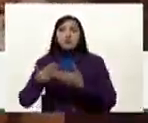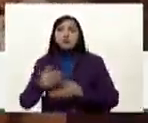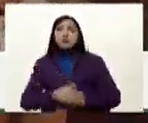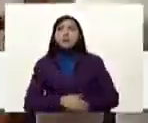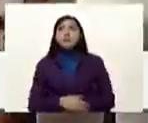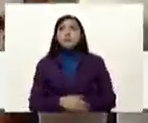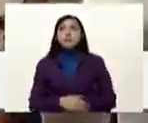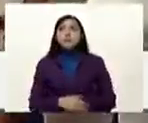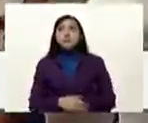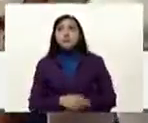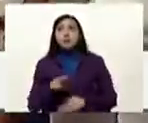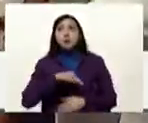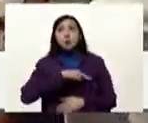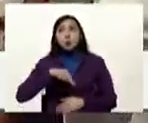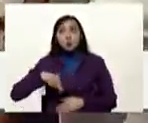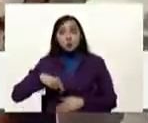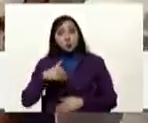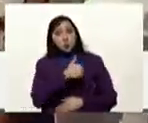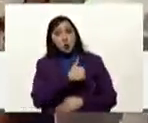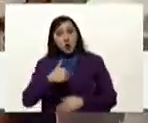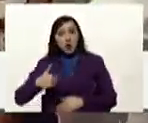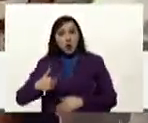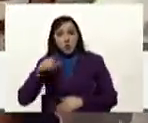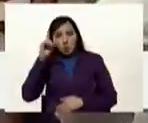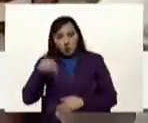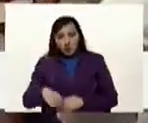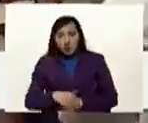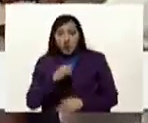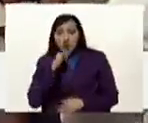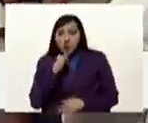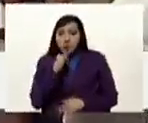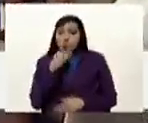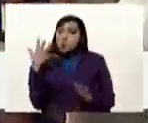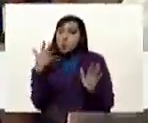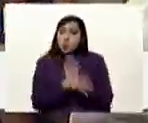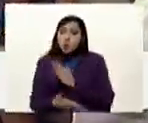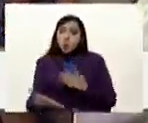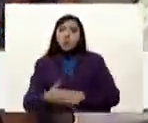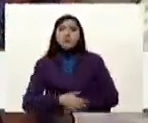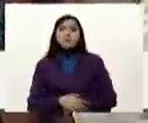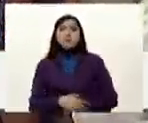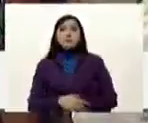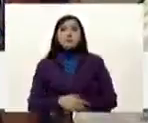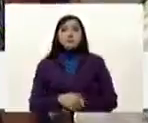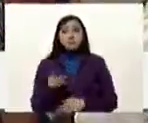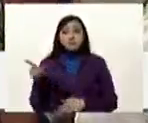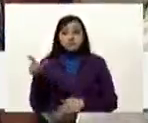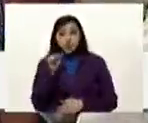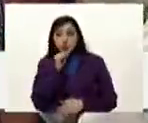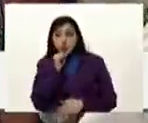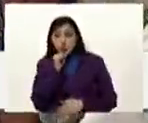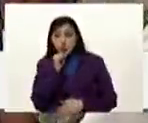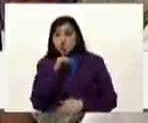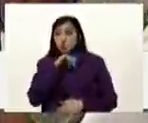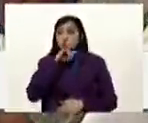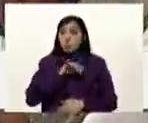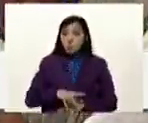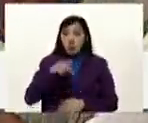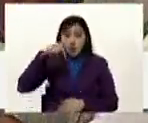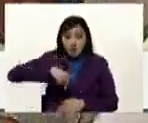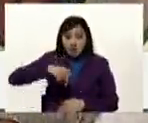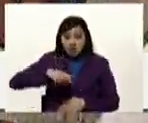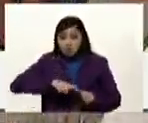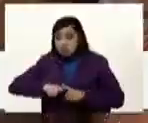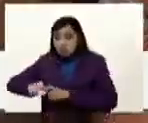vacunando, nosotros queremos, mi presidente, también informarle que María forma parte de la historia de La Vega, de